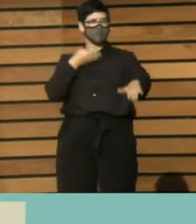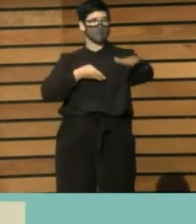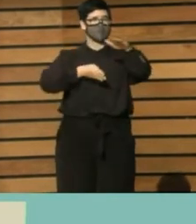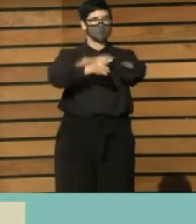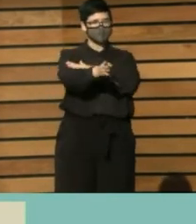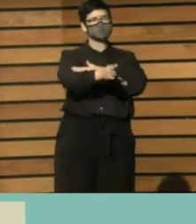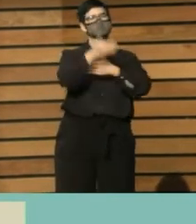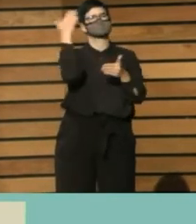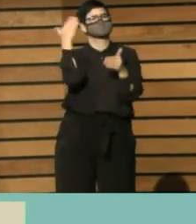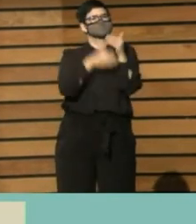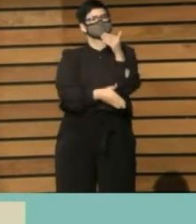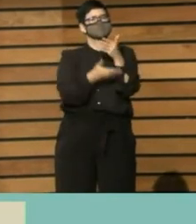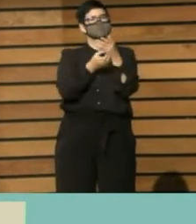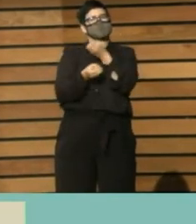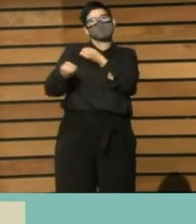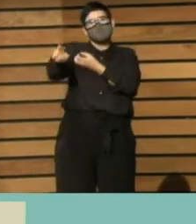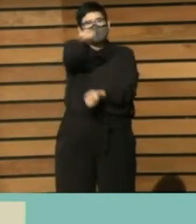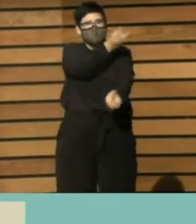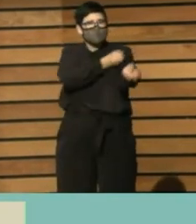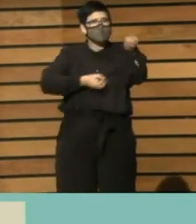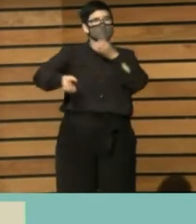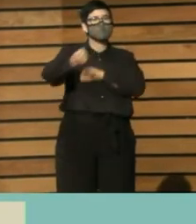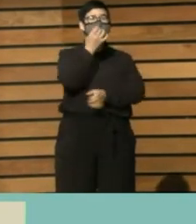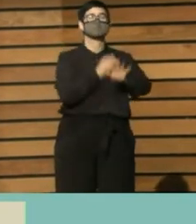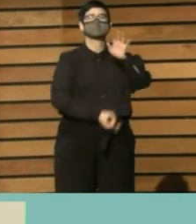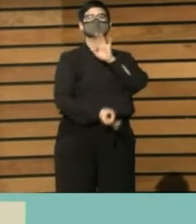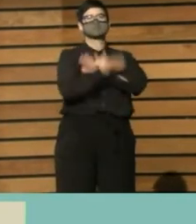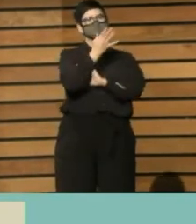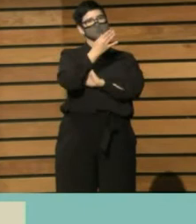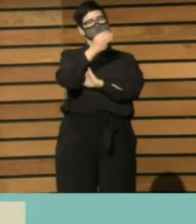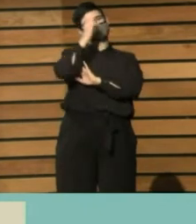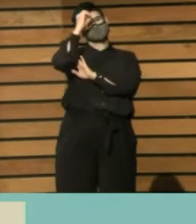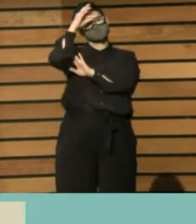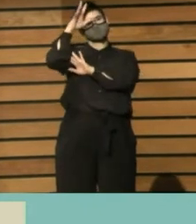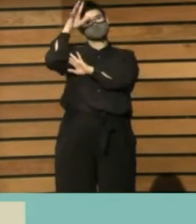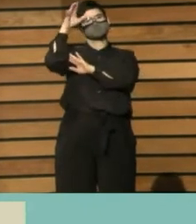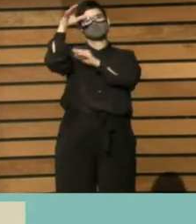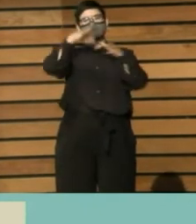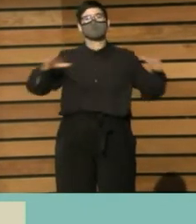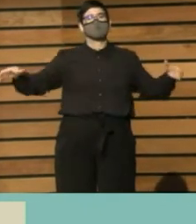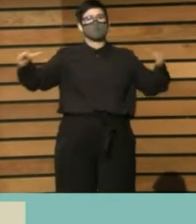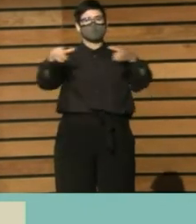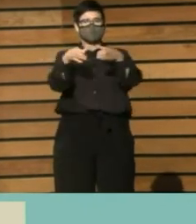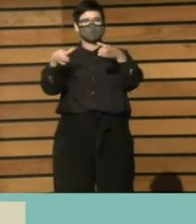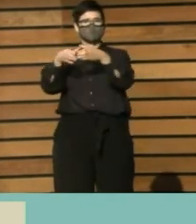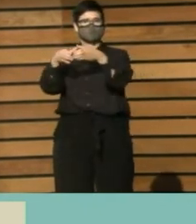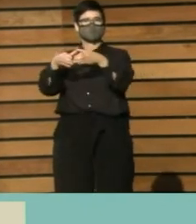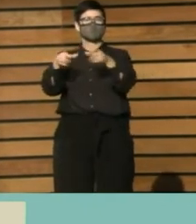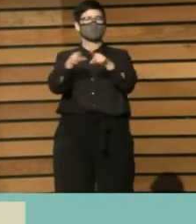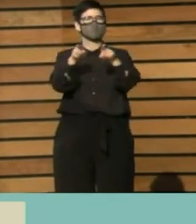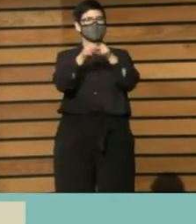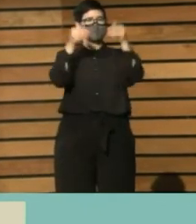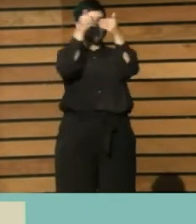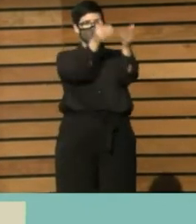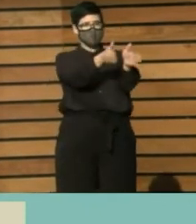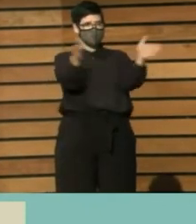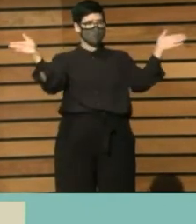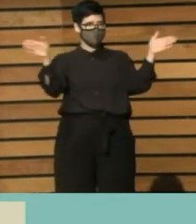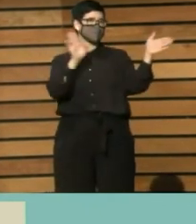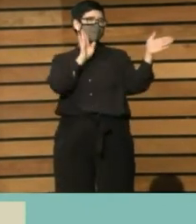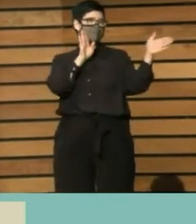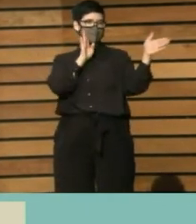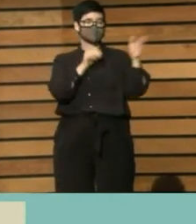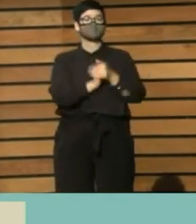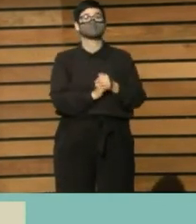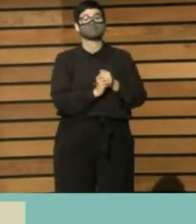la compartición de conocimiento y la creación de inteligencia colectiva en la llamada Open Science. Por lo tanto, desde las